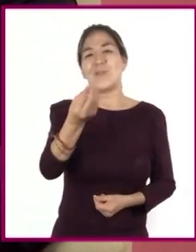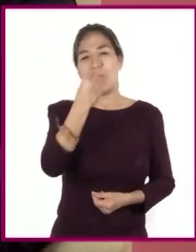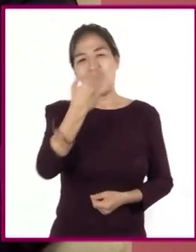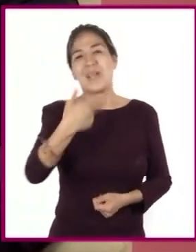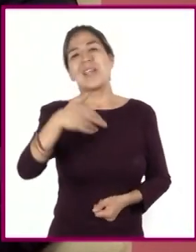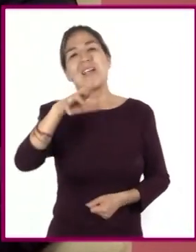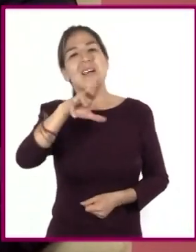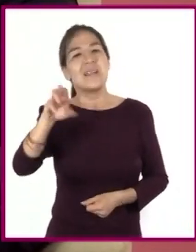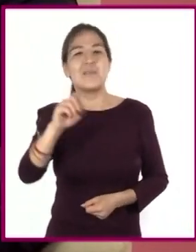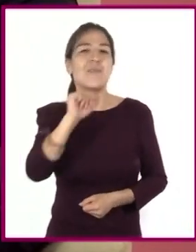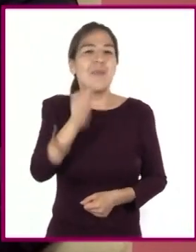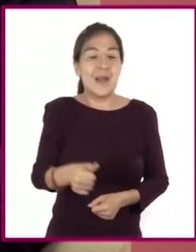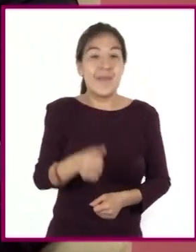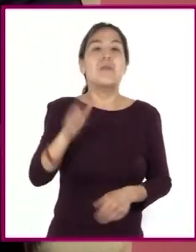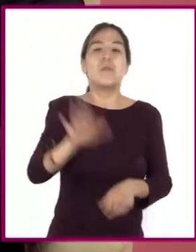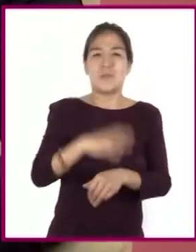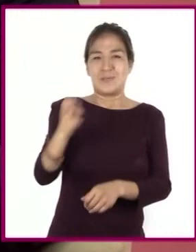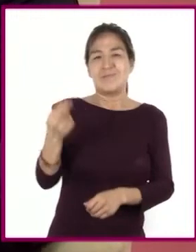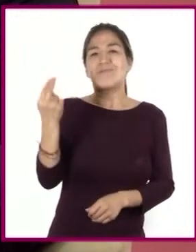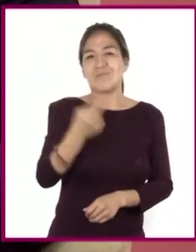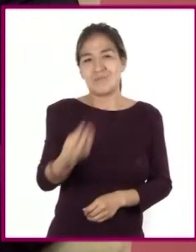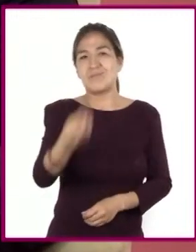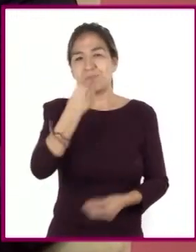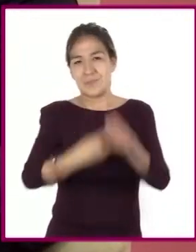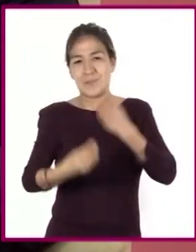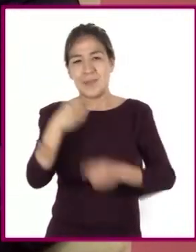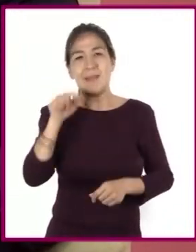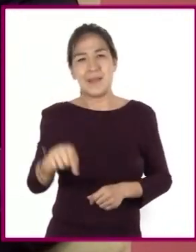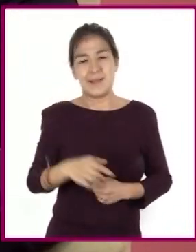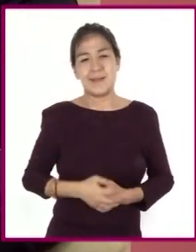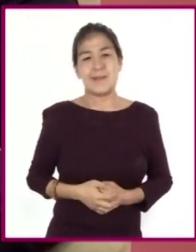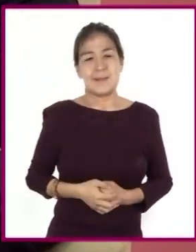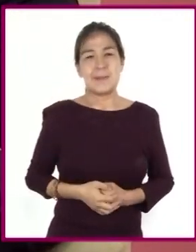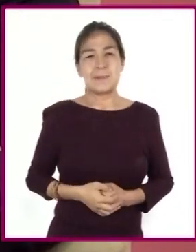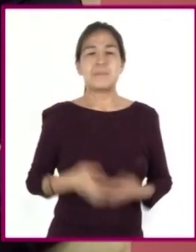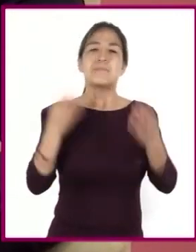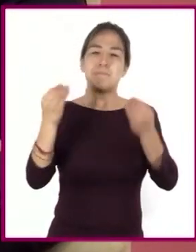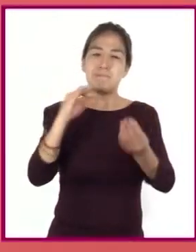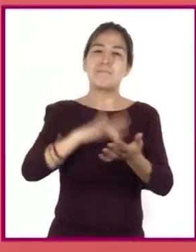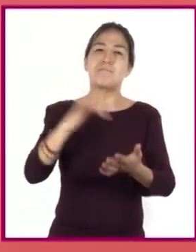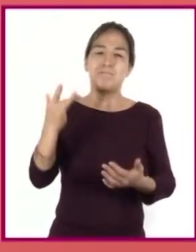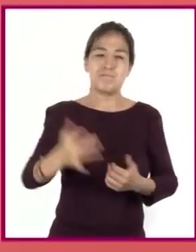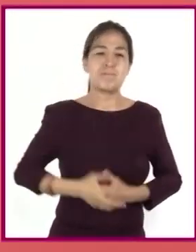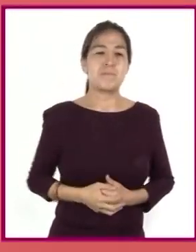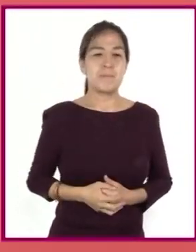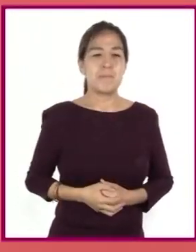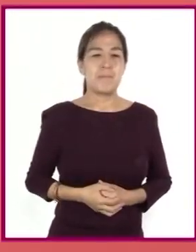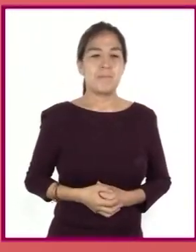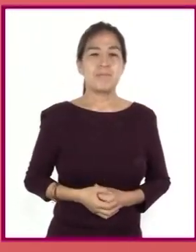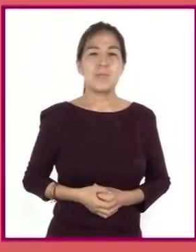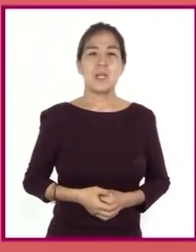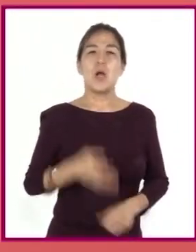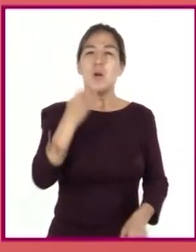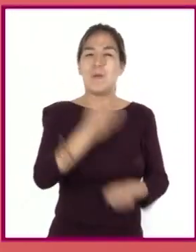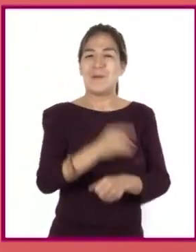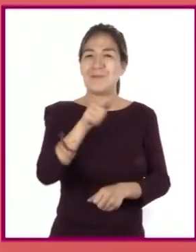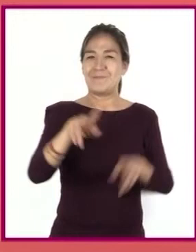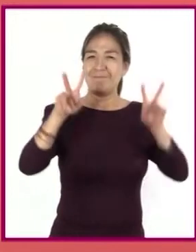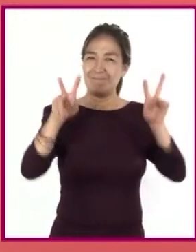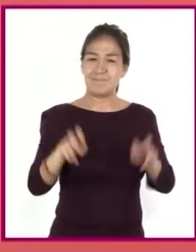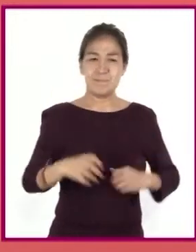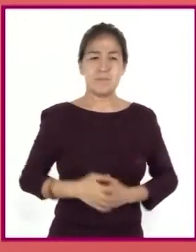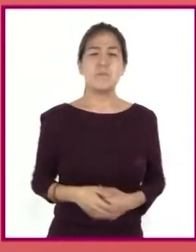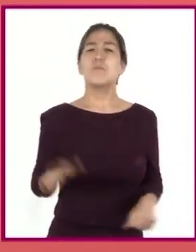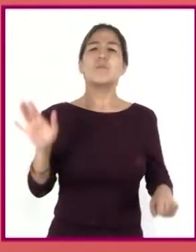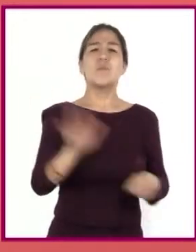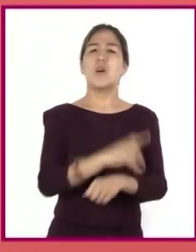de muchas enfermedades que se asocian a deficiencias específicas. Muchas gracias. Con relación al tema, ¿por qué